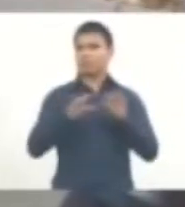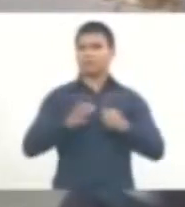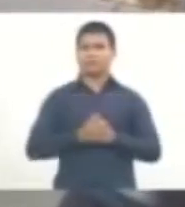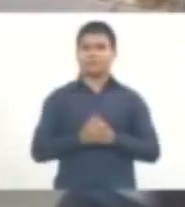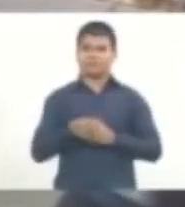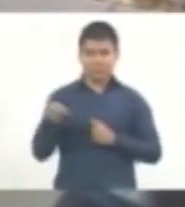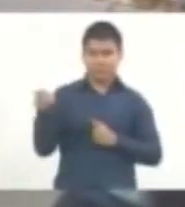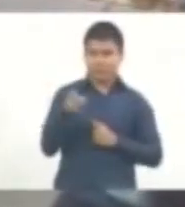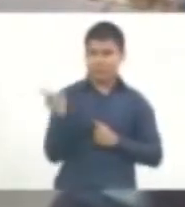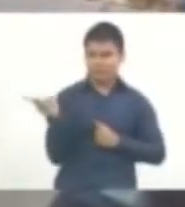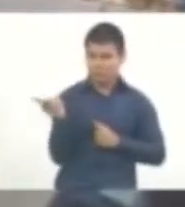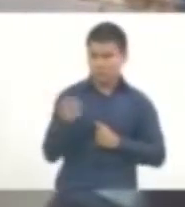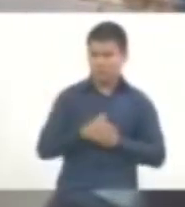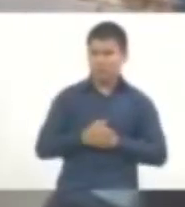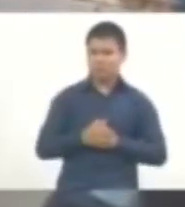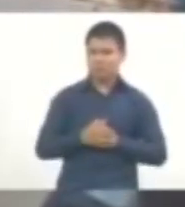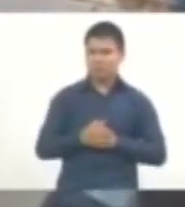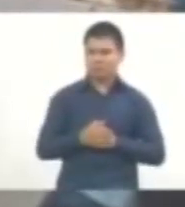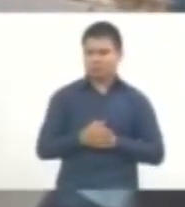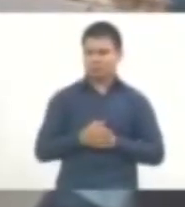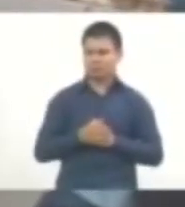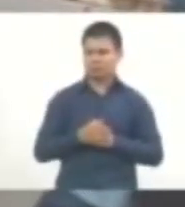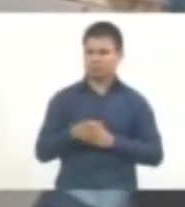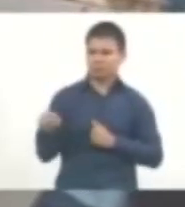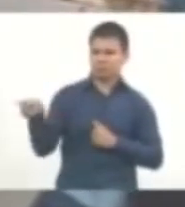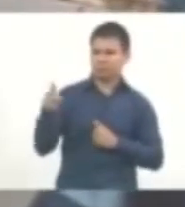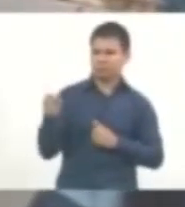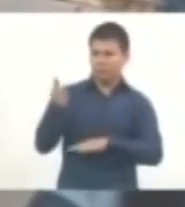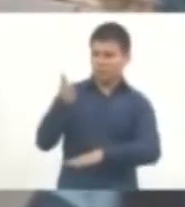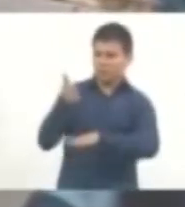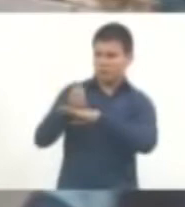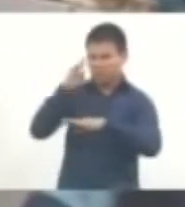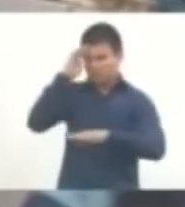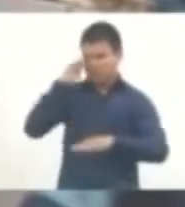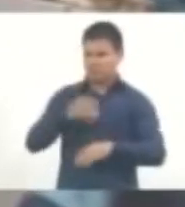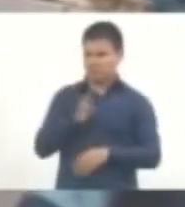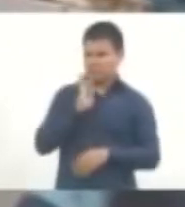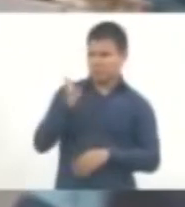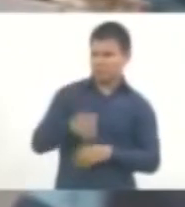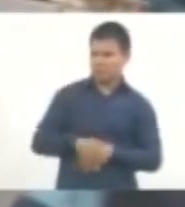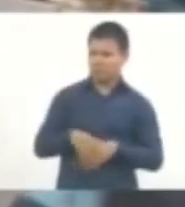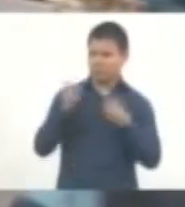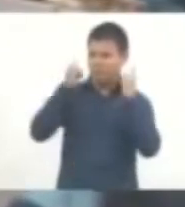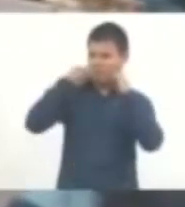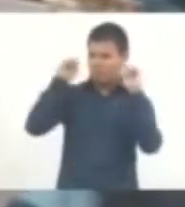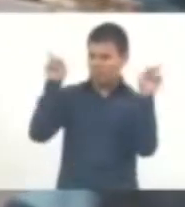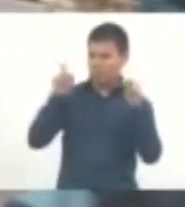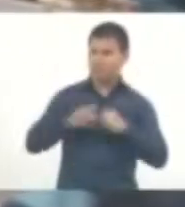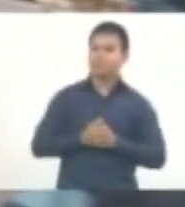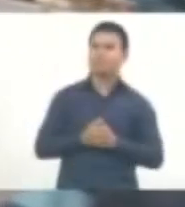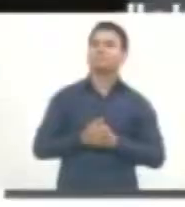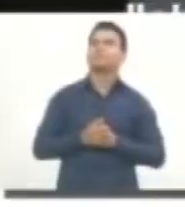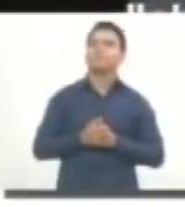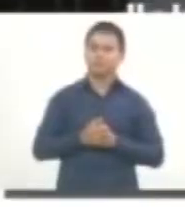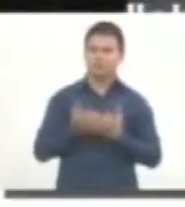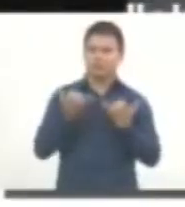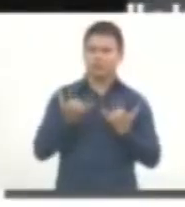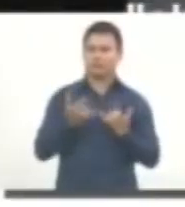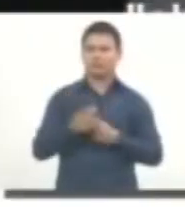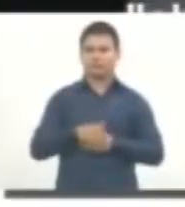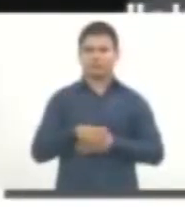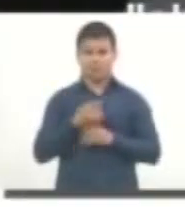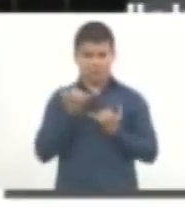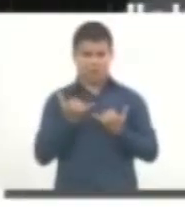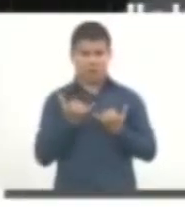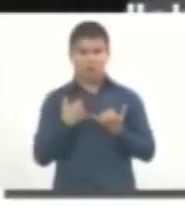no existe el más mínimo temor por la autoridad, así quedó evidenciado en esta grabación en la que amenazan de muerte a un fiscal. Ahora yo llamé a un